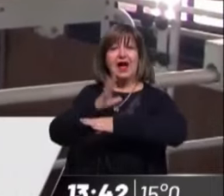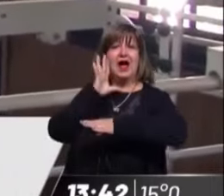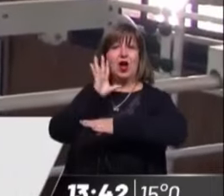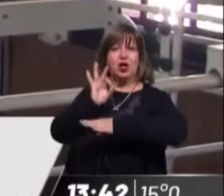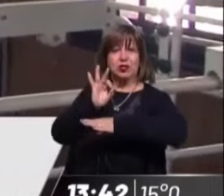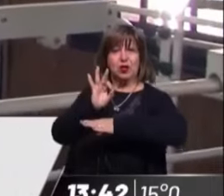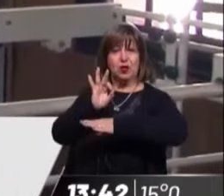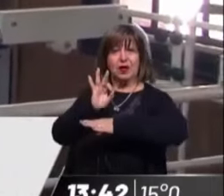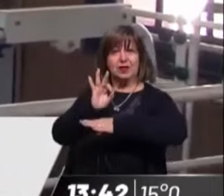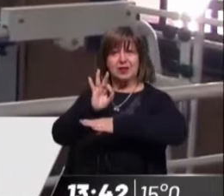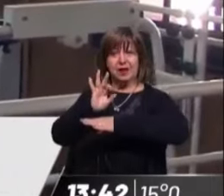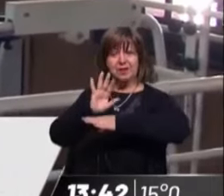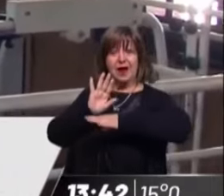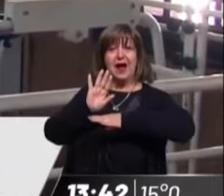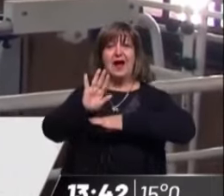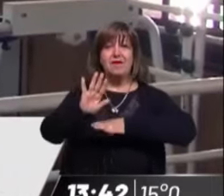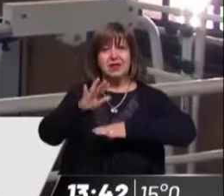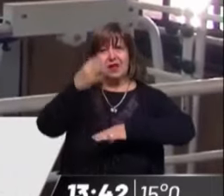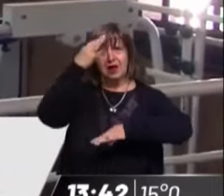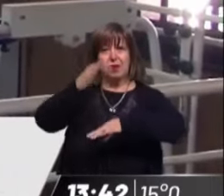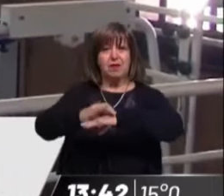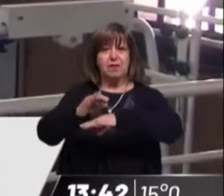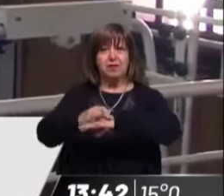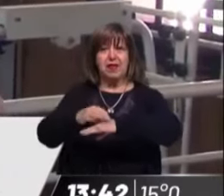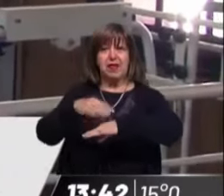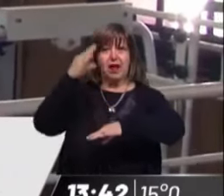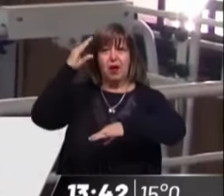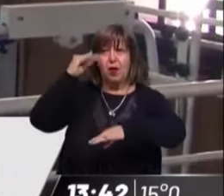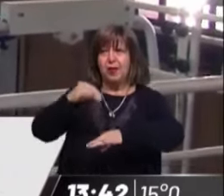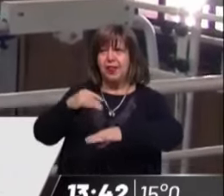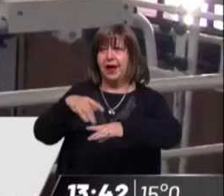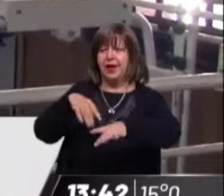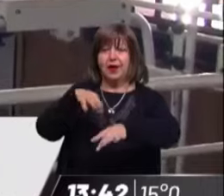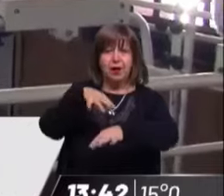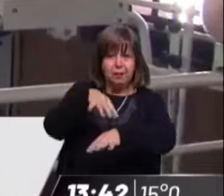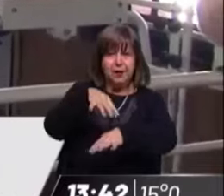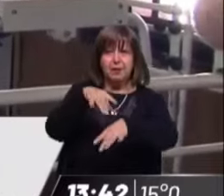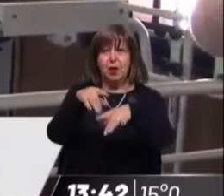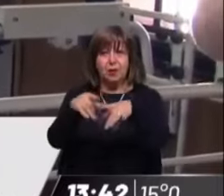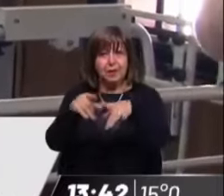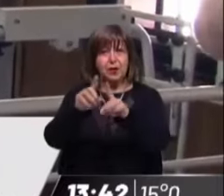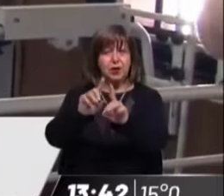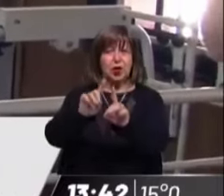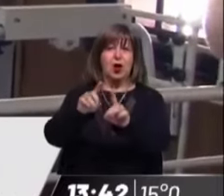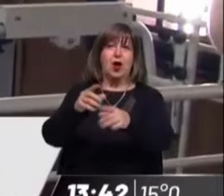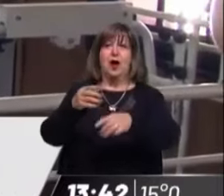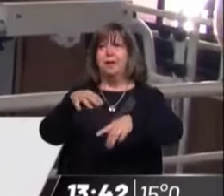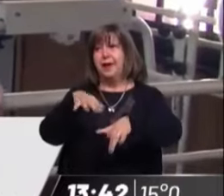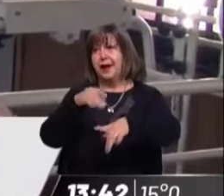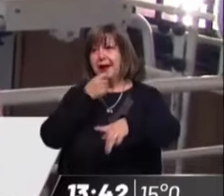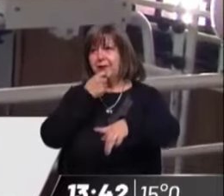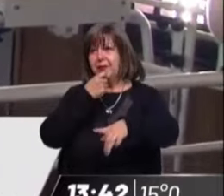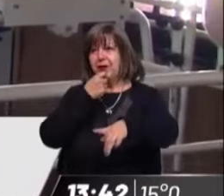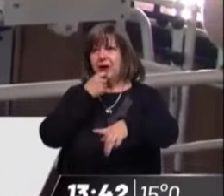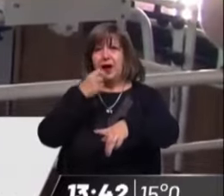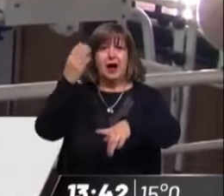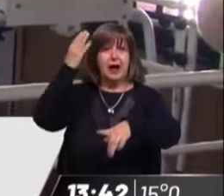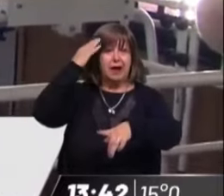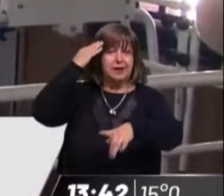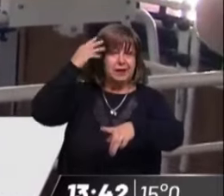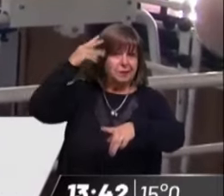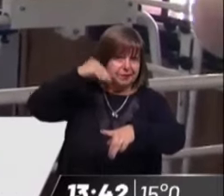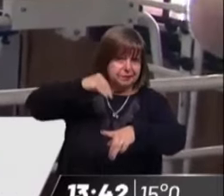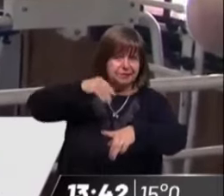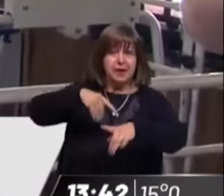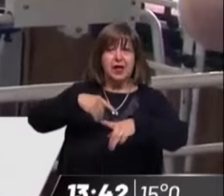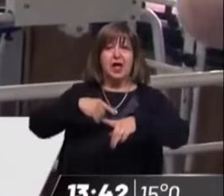las patologías prevenibles, que eso es de gran importancia porque después si vemos las complicaciones, como pueden ser un accidente